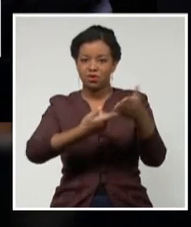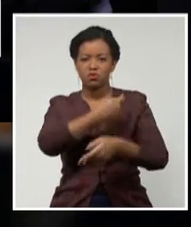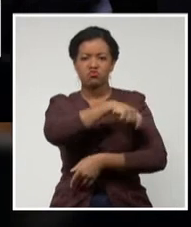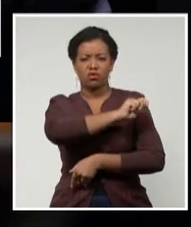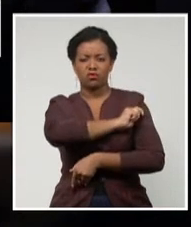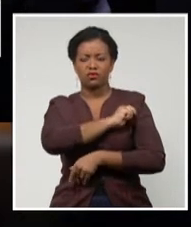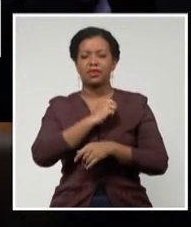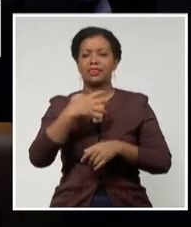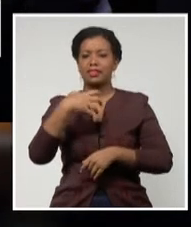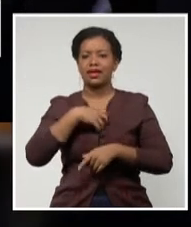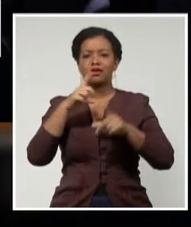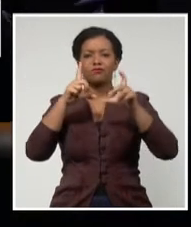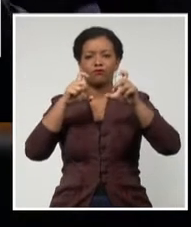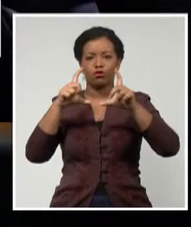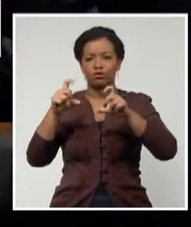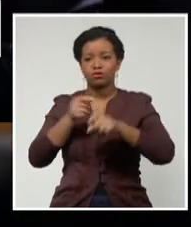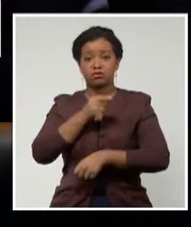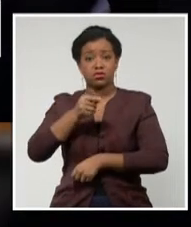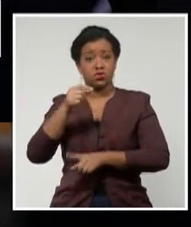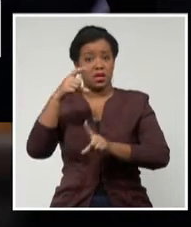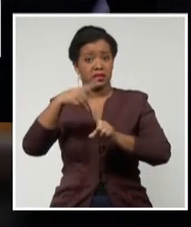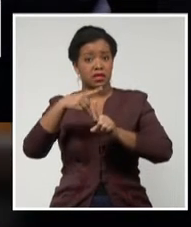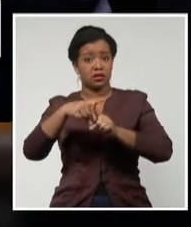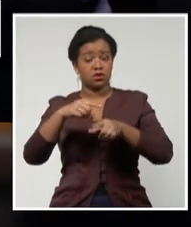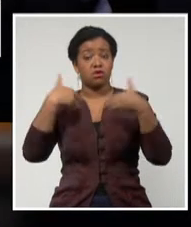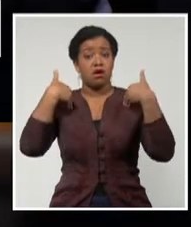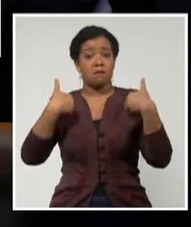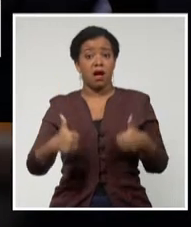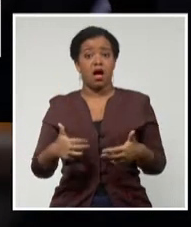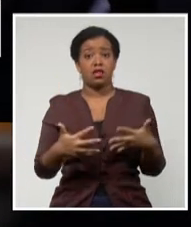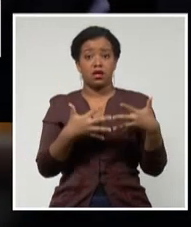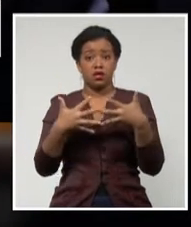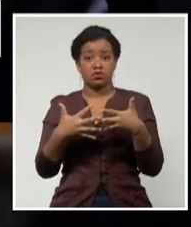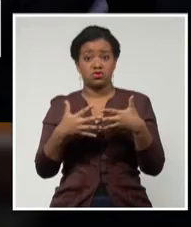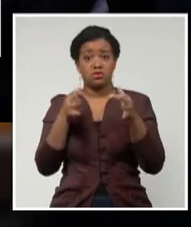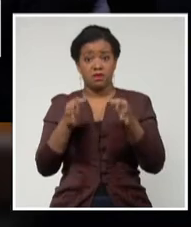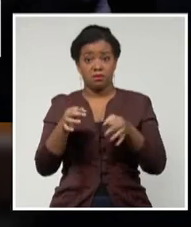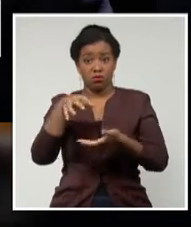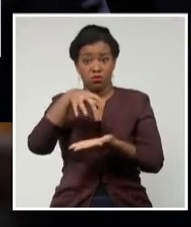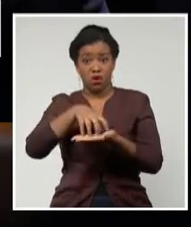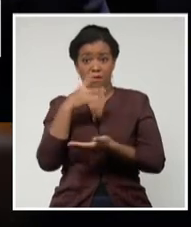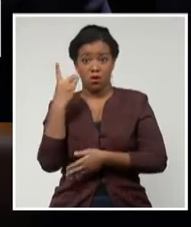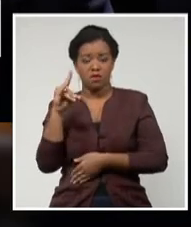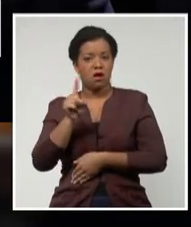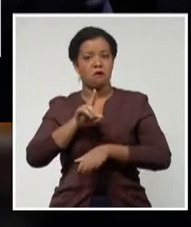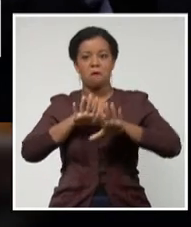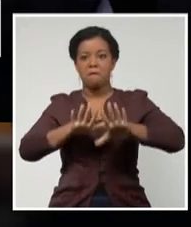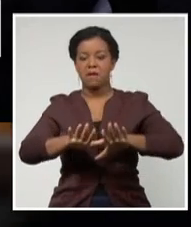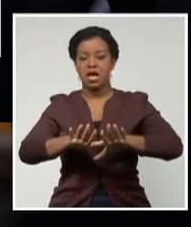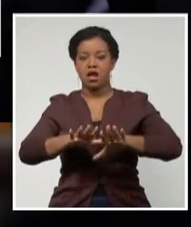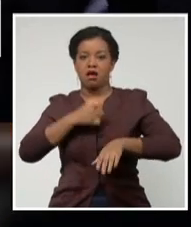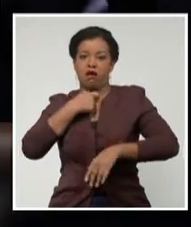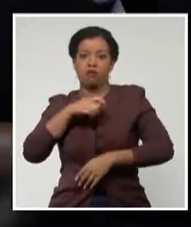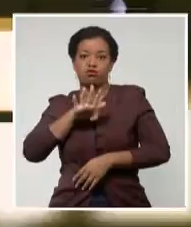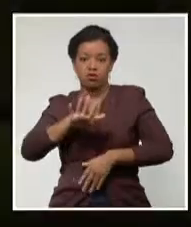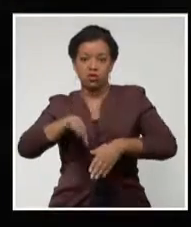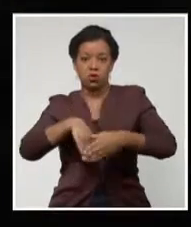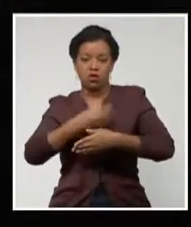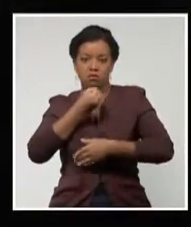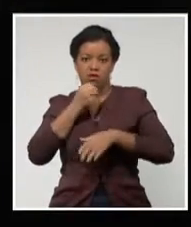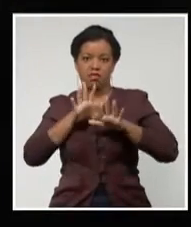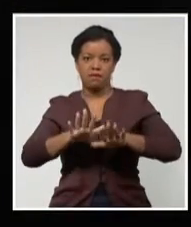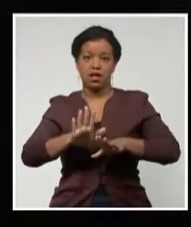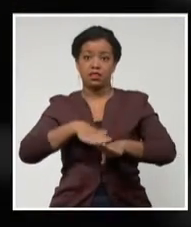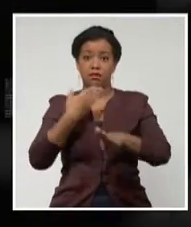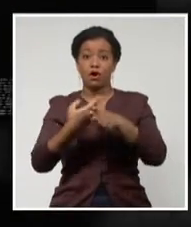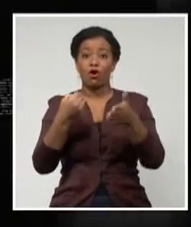fotografías, testigos de que la Embajada de Estados Unidos en La Paz no esperó ni 5 días después del golpe